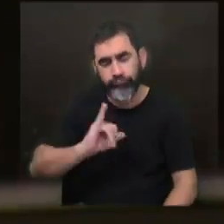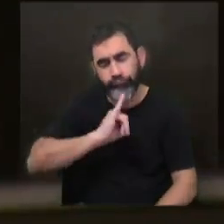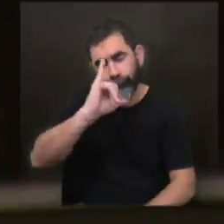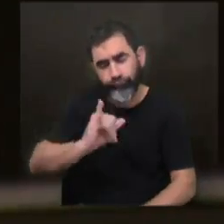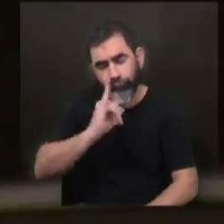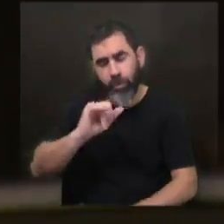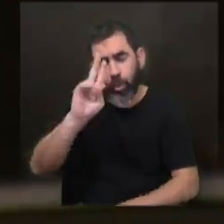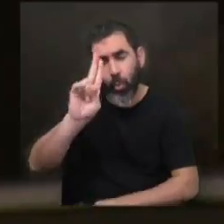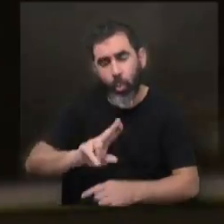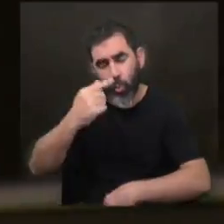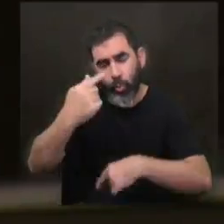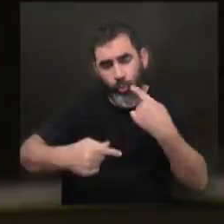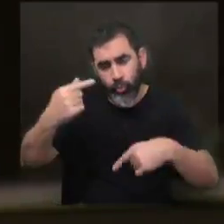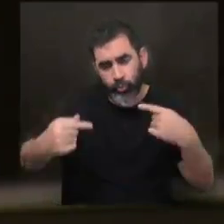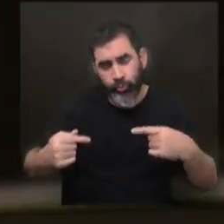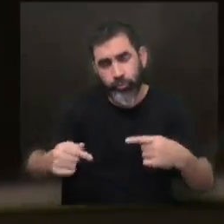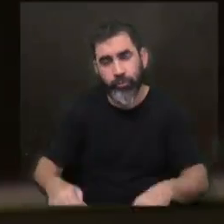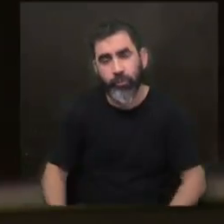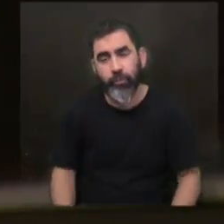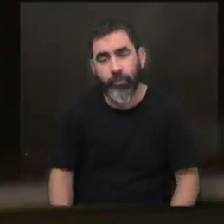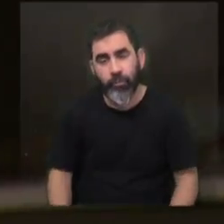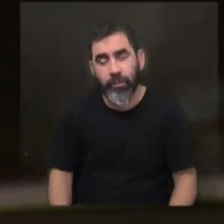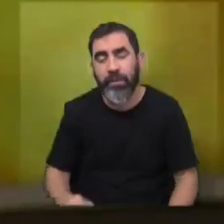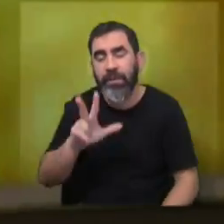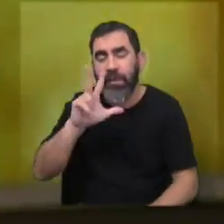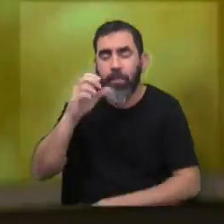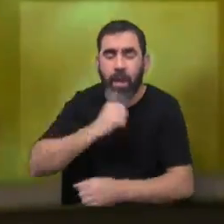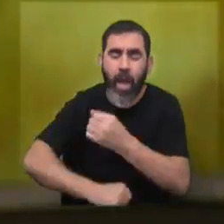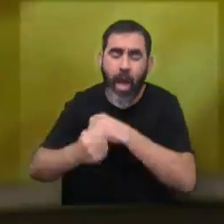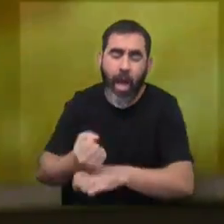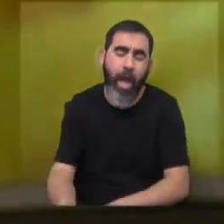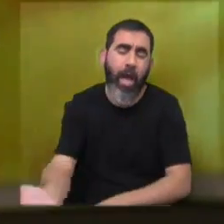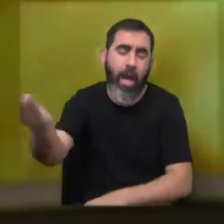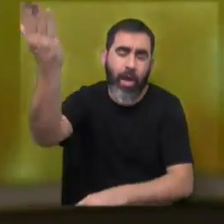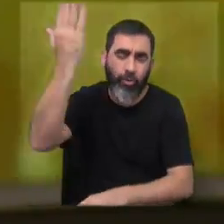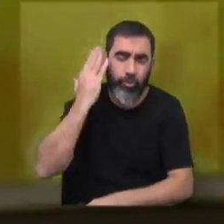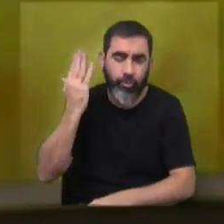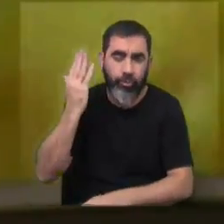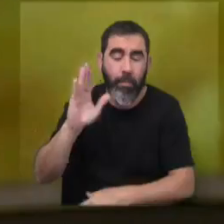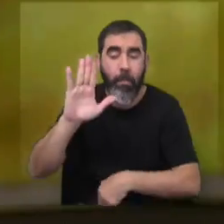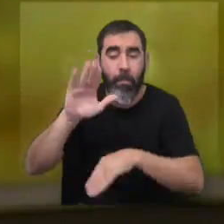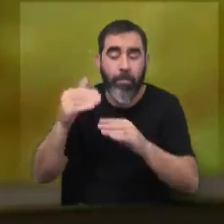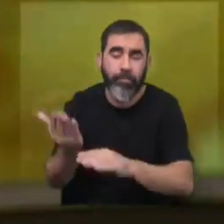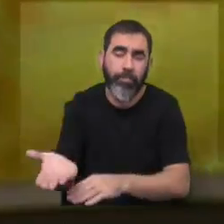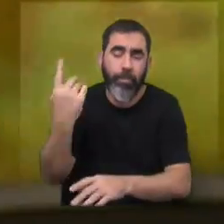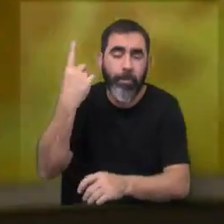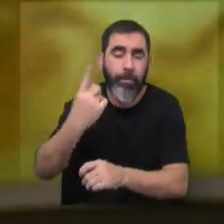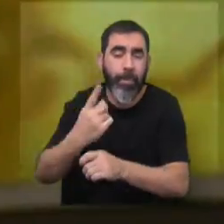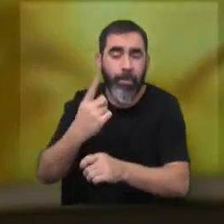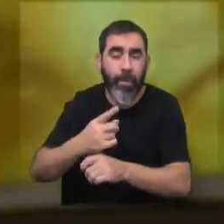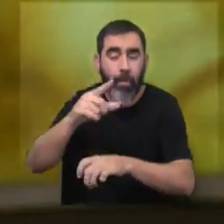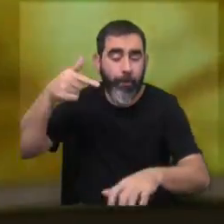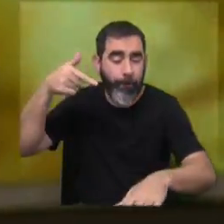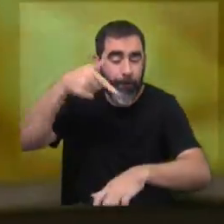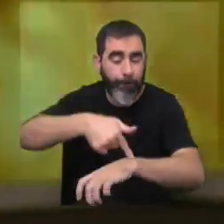usos variados de la apitoxina. Tiene más de 3.000 años de uso, principalmente en sus inicios con la picadura directa